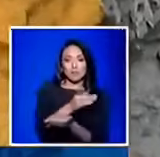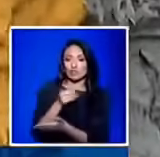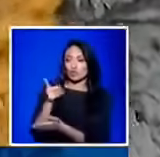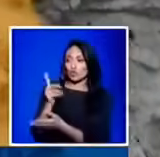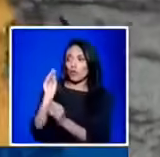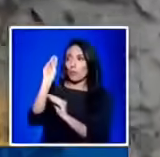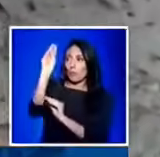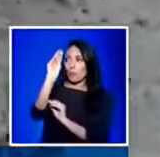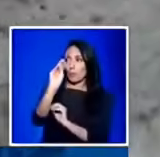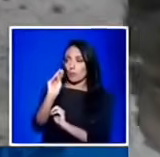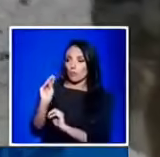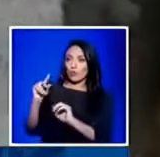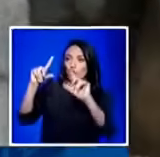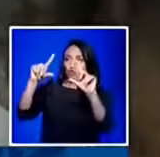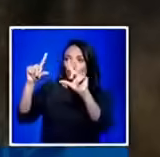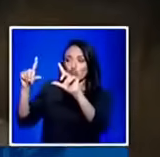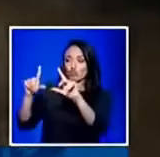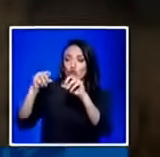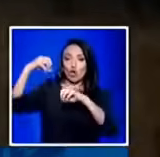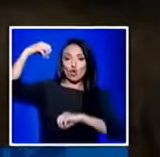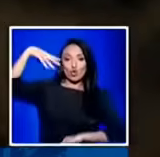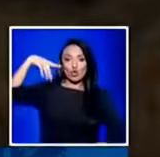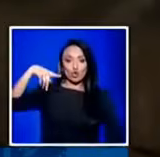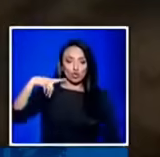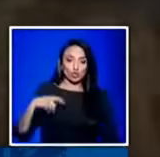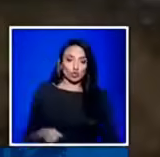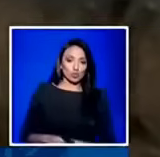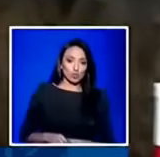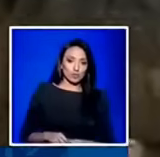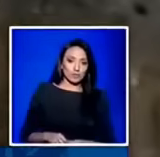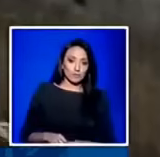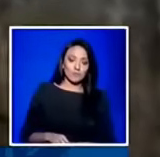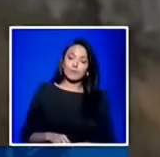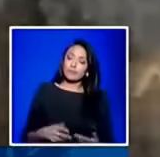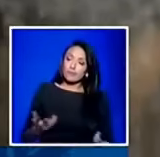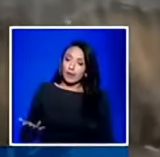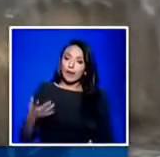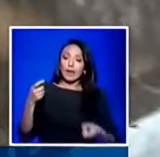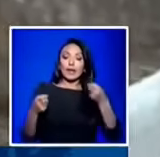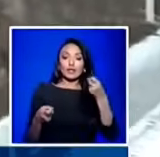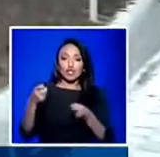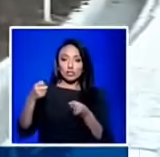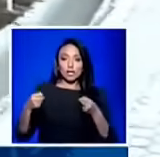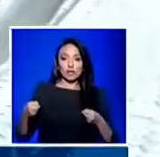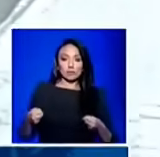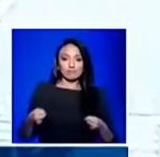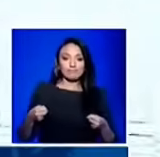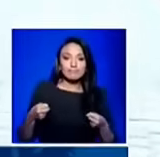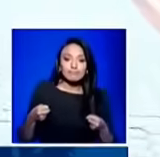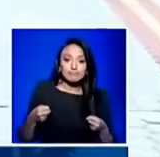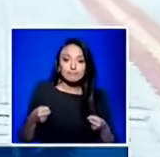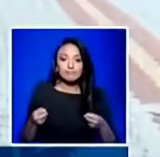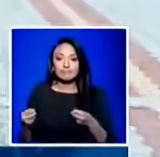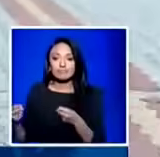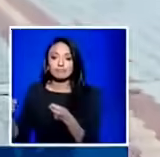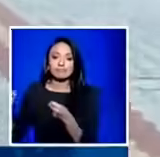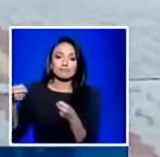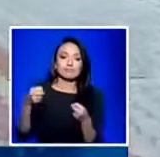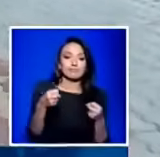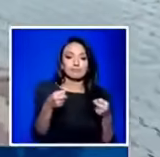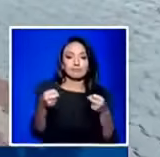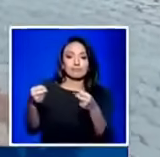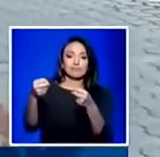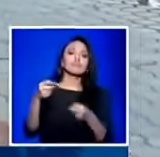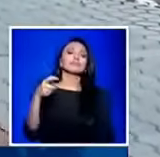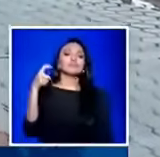un riesgo al momento en que pasen. Por eso los vehículos se abren para poder ir por el otro carril, el carril de bajada, el